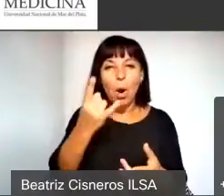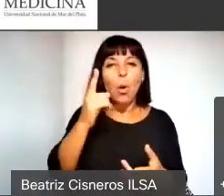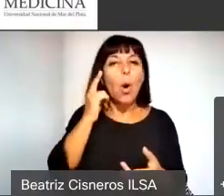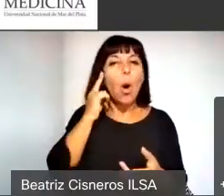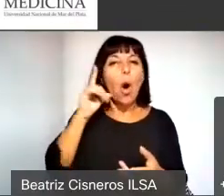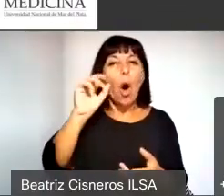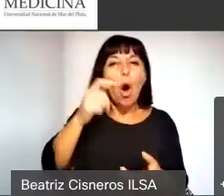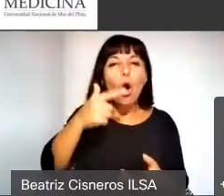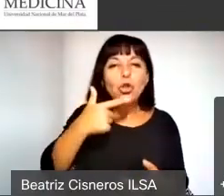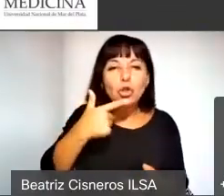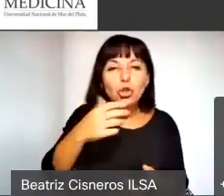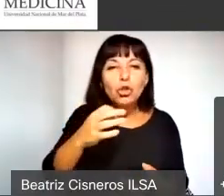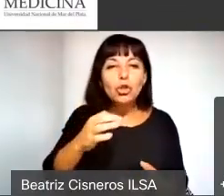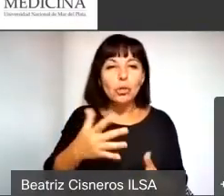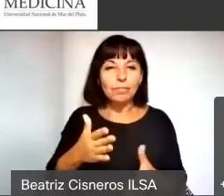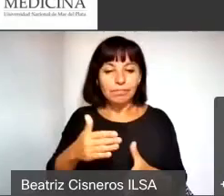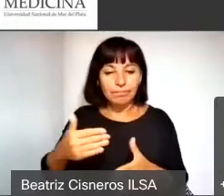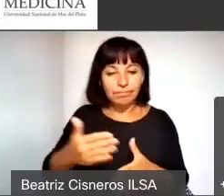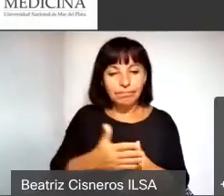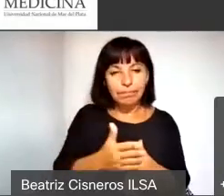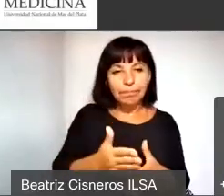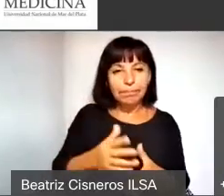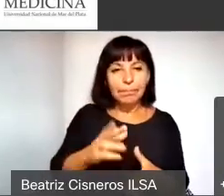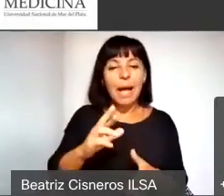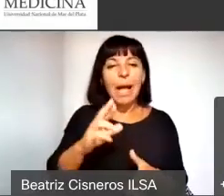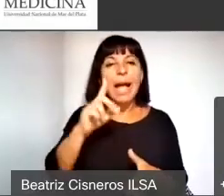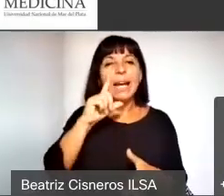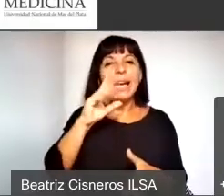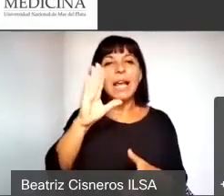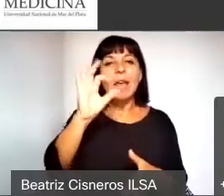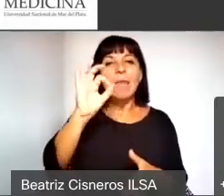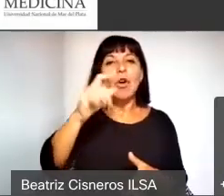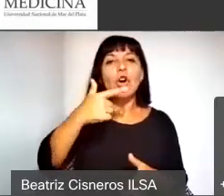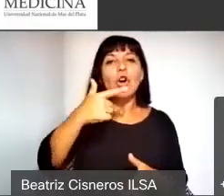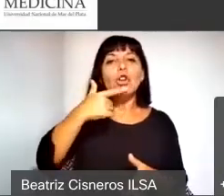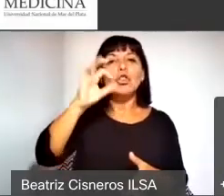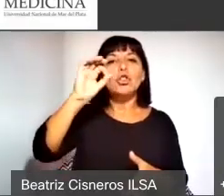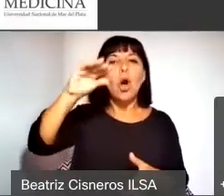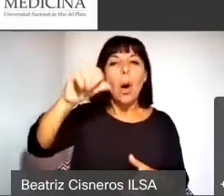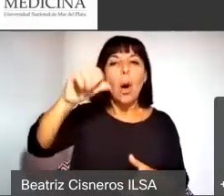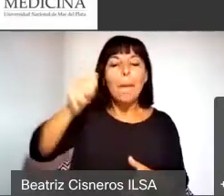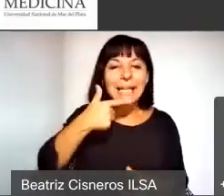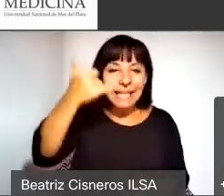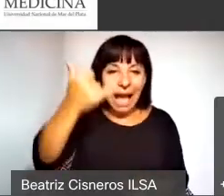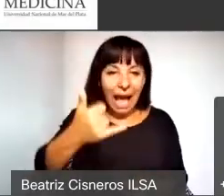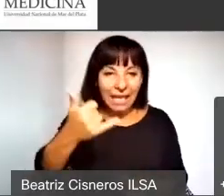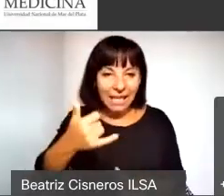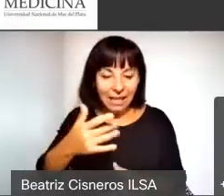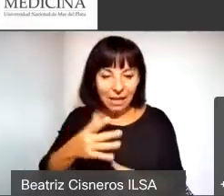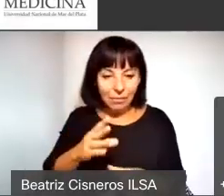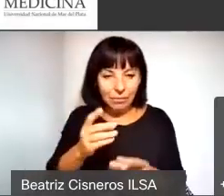que está dada por la presencia de ribosomas en la superficie de esta retícula.